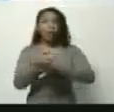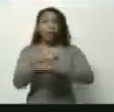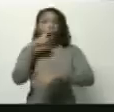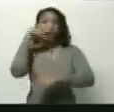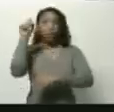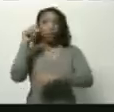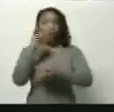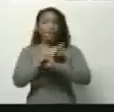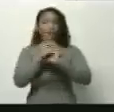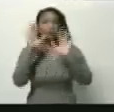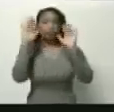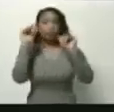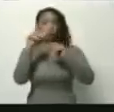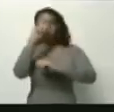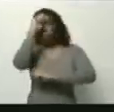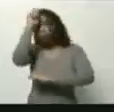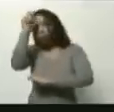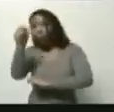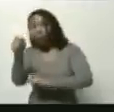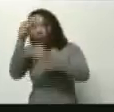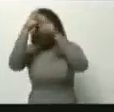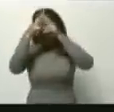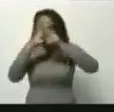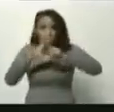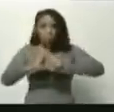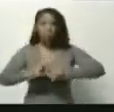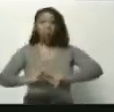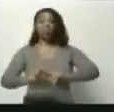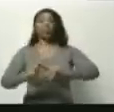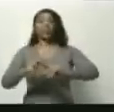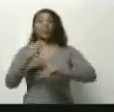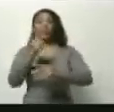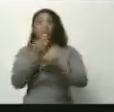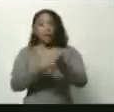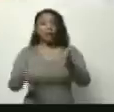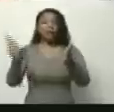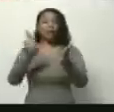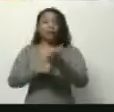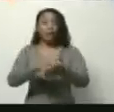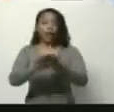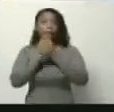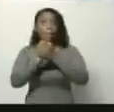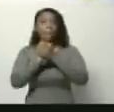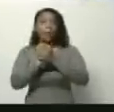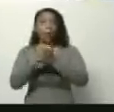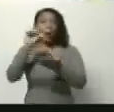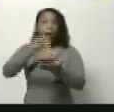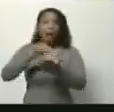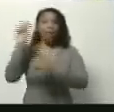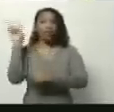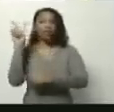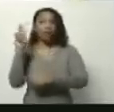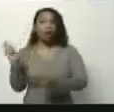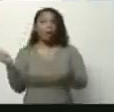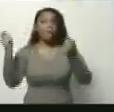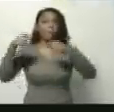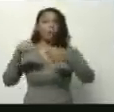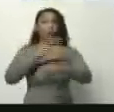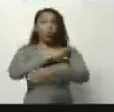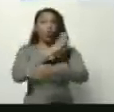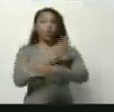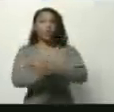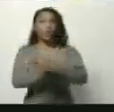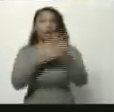fue despedido con los honores correspondientes a su investidura y se ratifica la amistad entre Irán y Venezuela. La apuesta es a fortalecer el modelo de